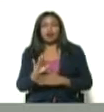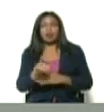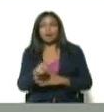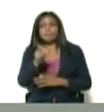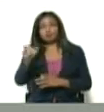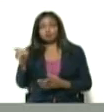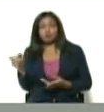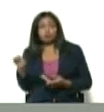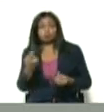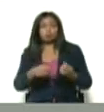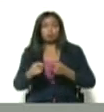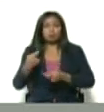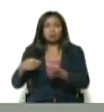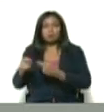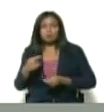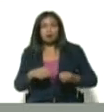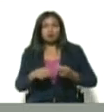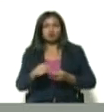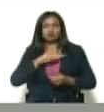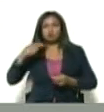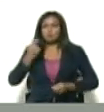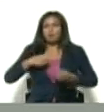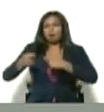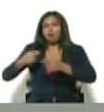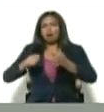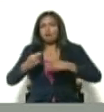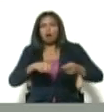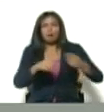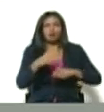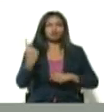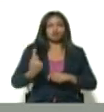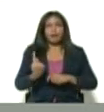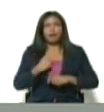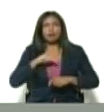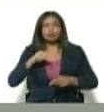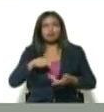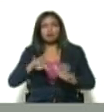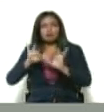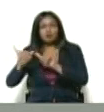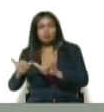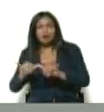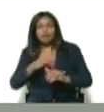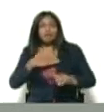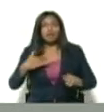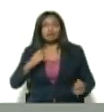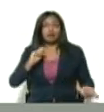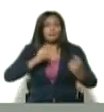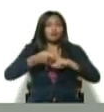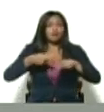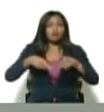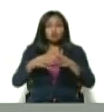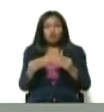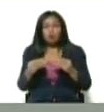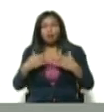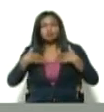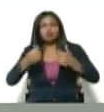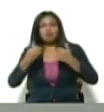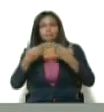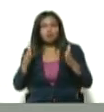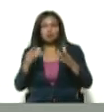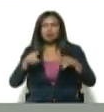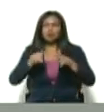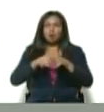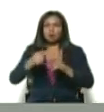mercaderes que nos venden y que pretenden transformar todo en mercancía, la salud pública en una